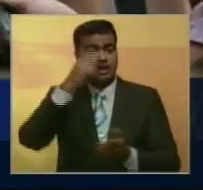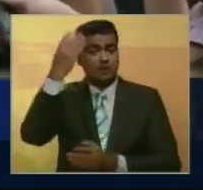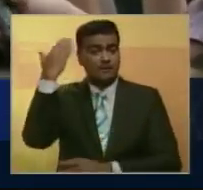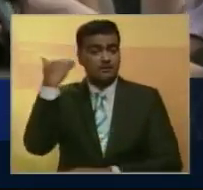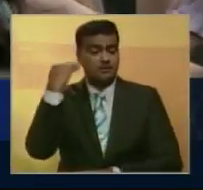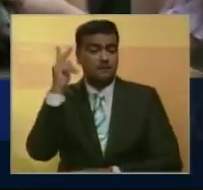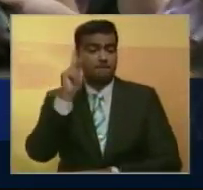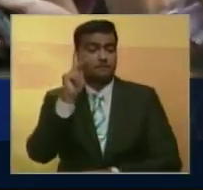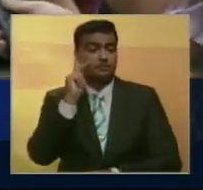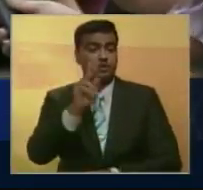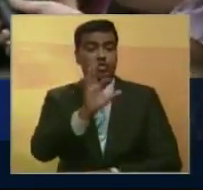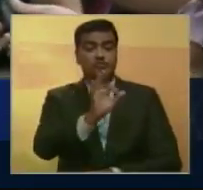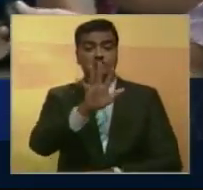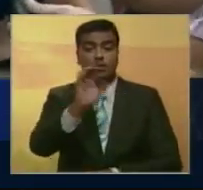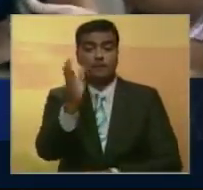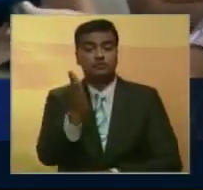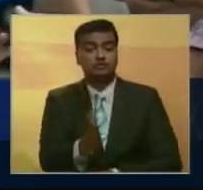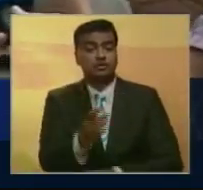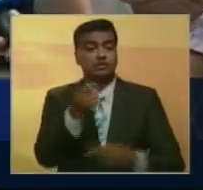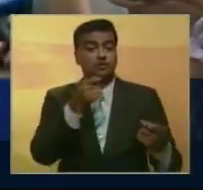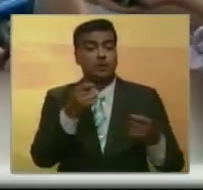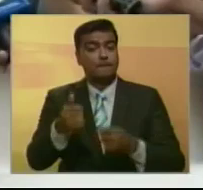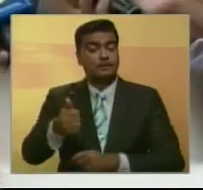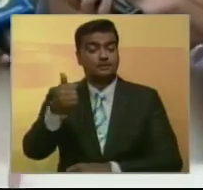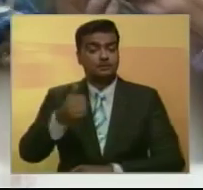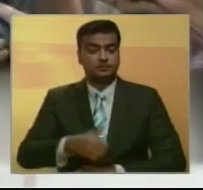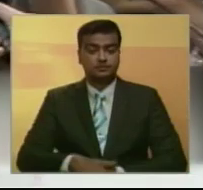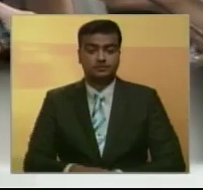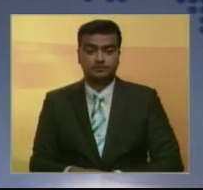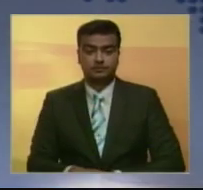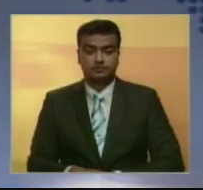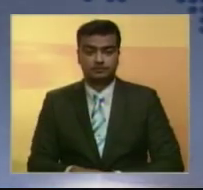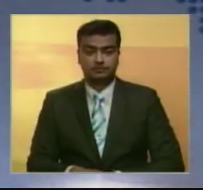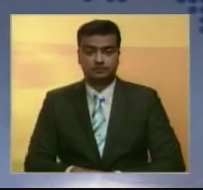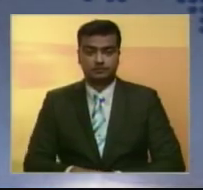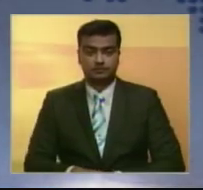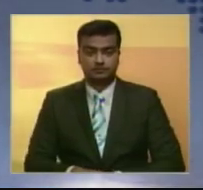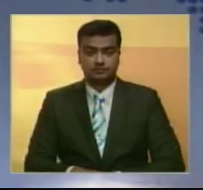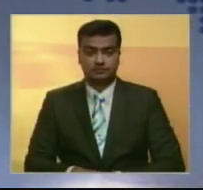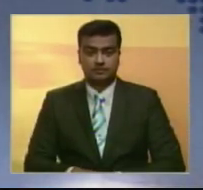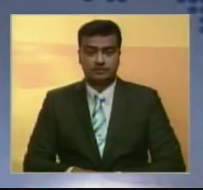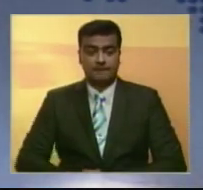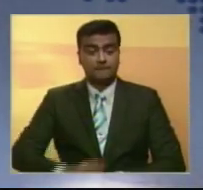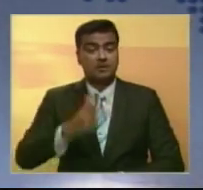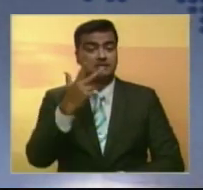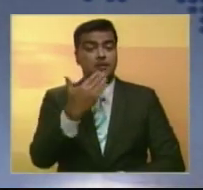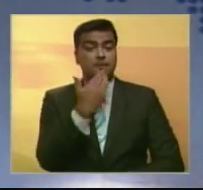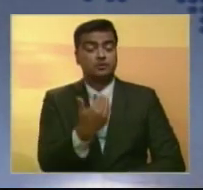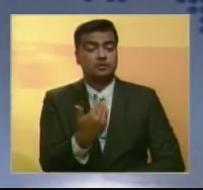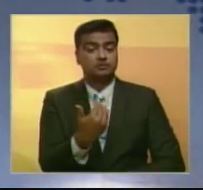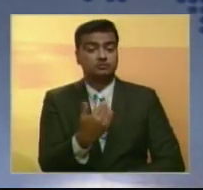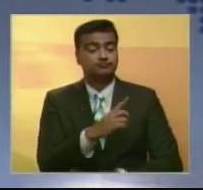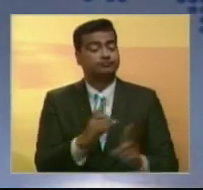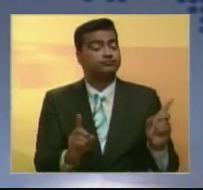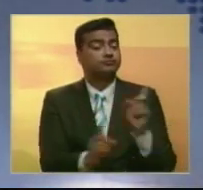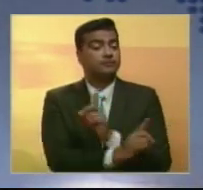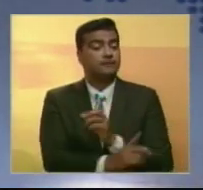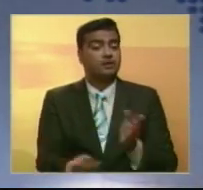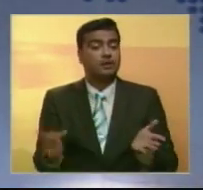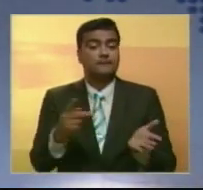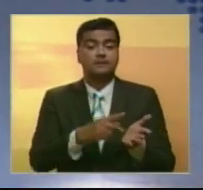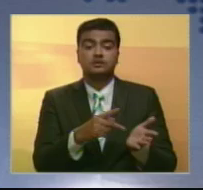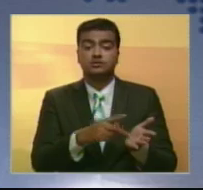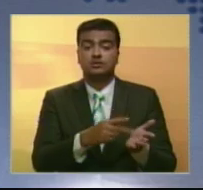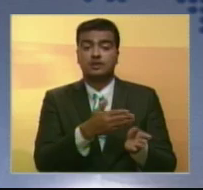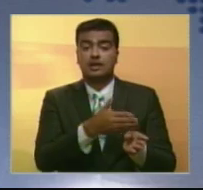los docentes recibieron 95% del aumento salarial. Por tercera ocasión fue diferida la audiencia preliminar